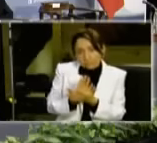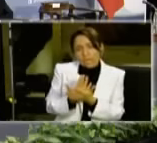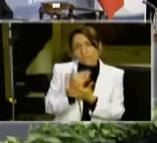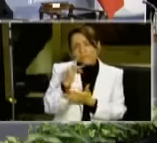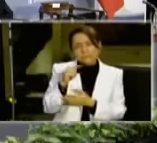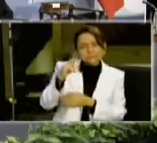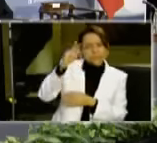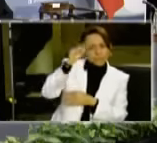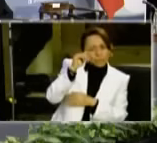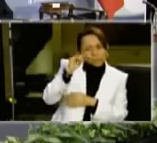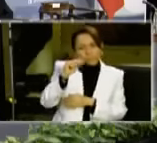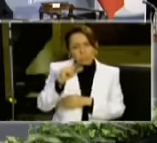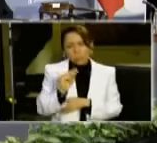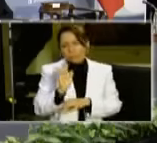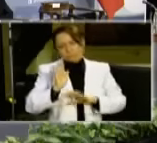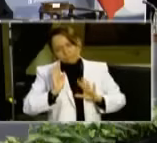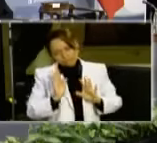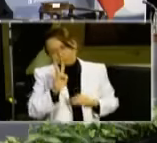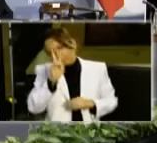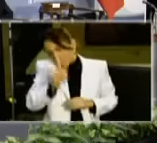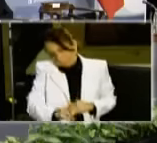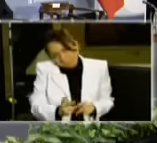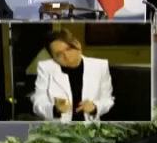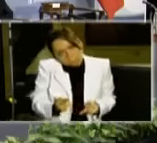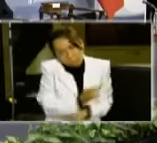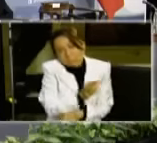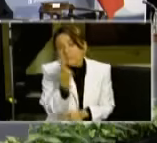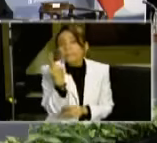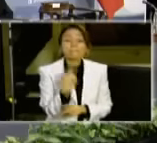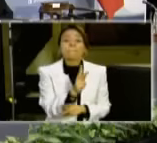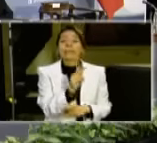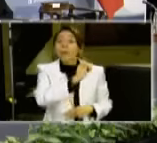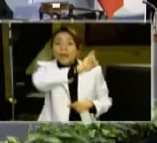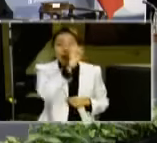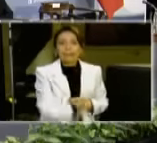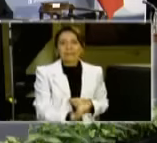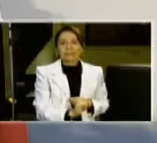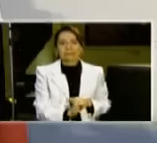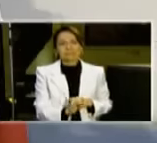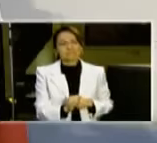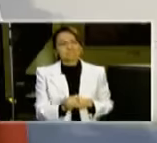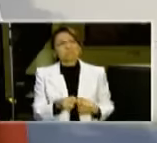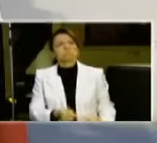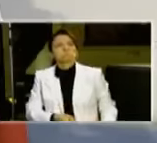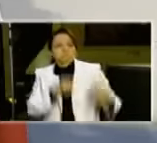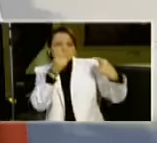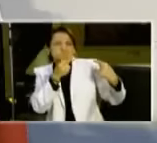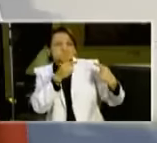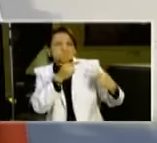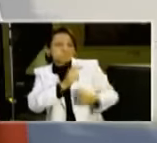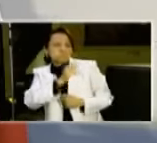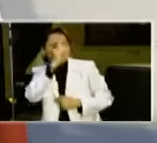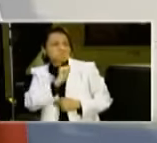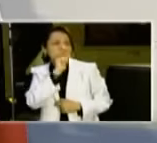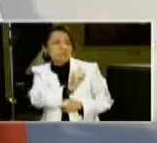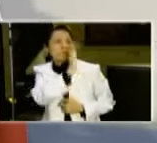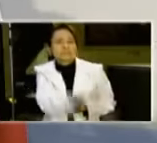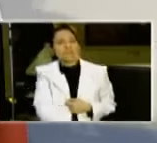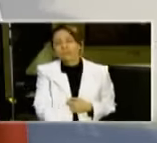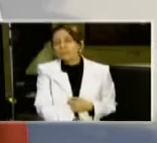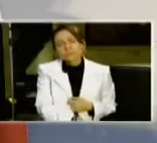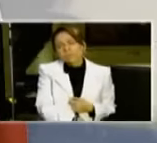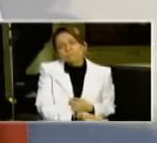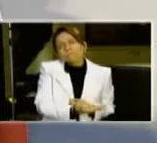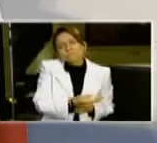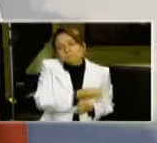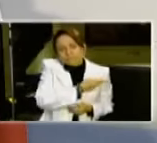contradictorios. Mientras promuevan el mejor entendimiento entre nuestras naciones y sirvan para aumentar el comercio y el